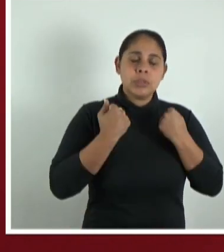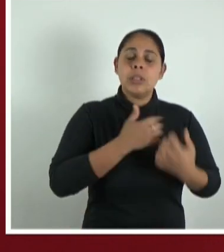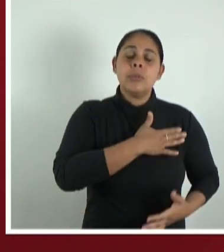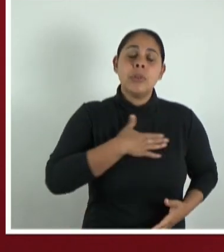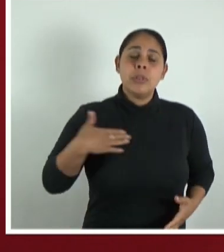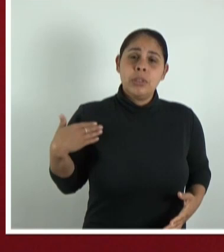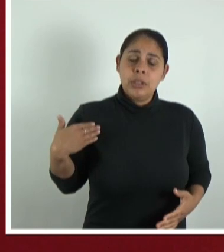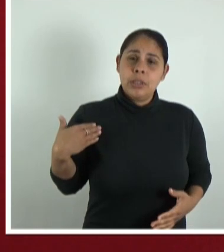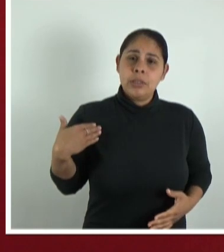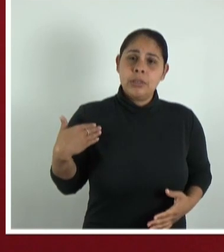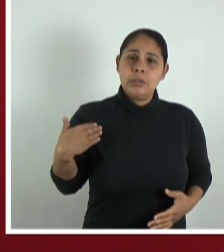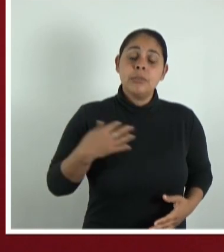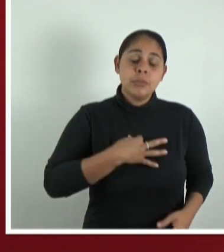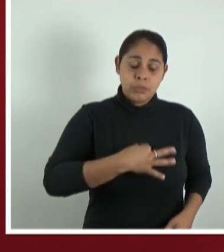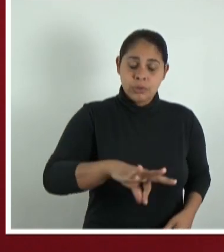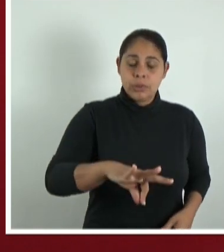Y antes que siga